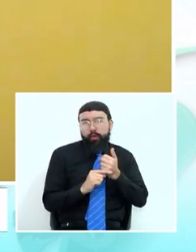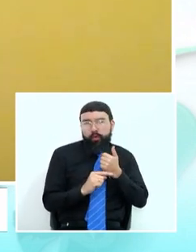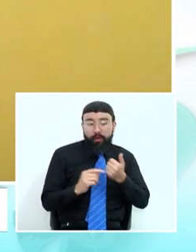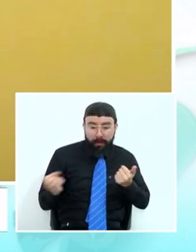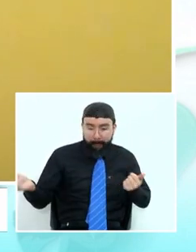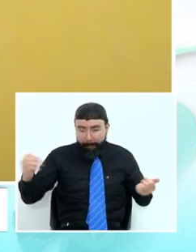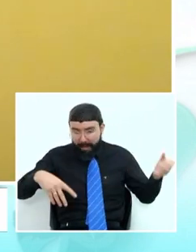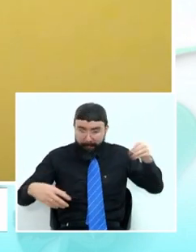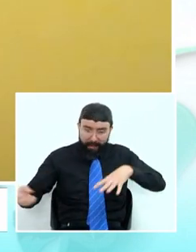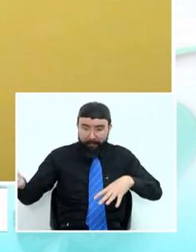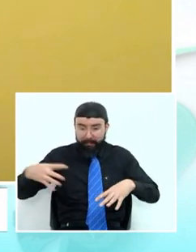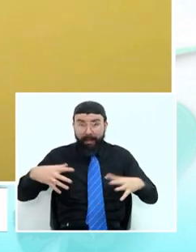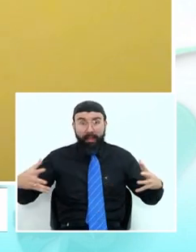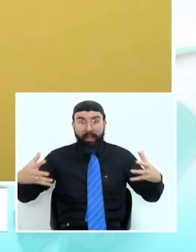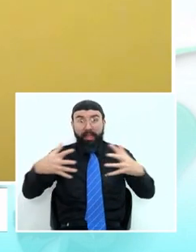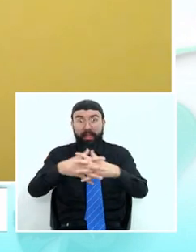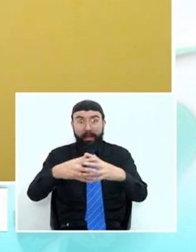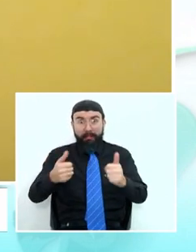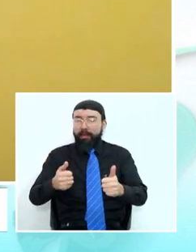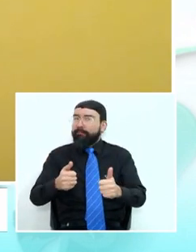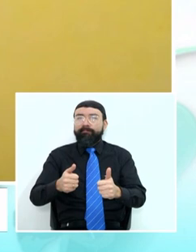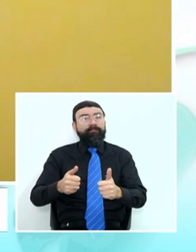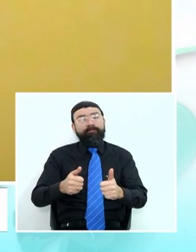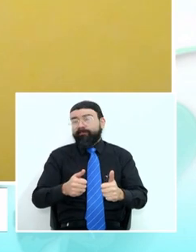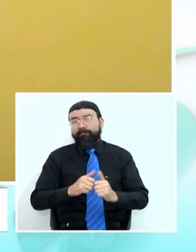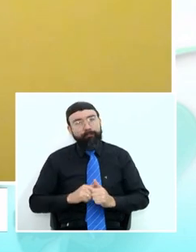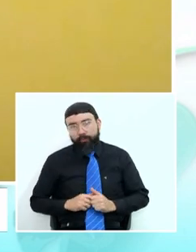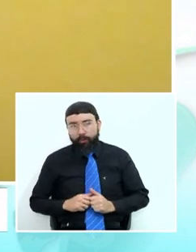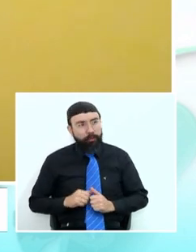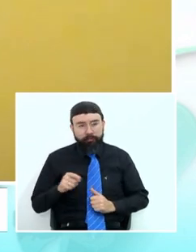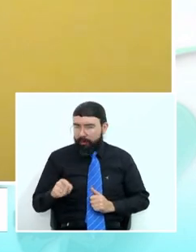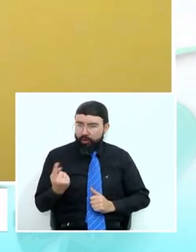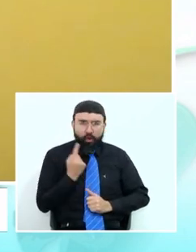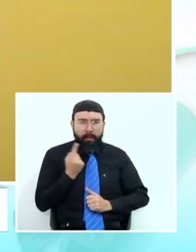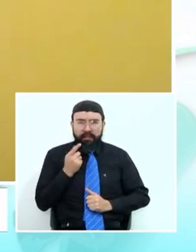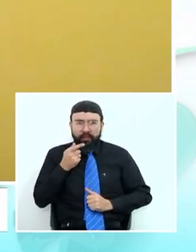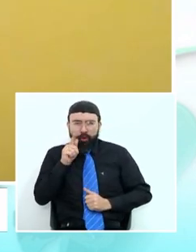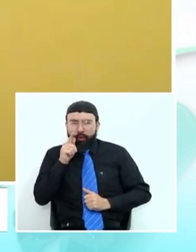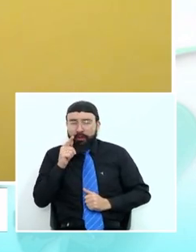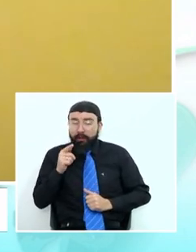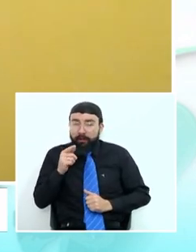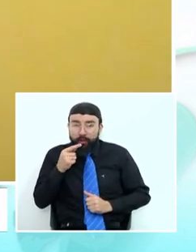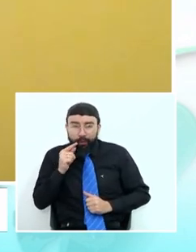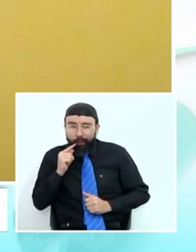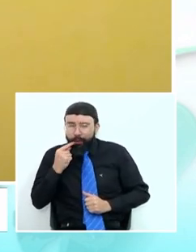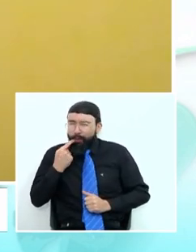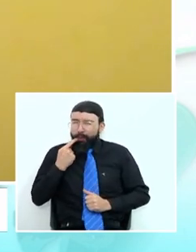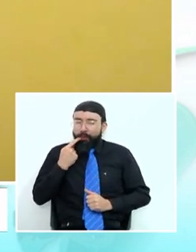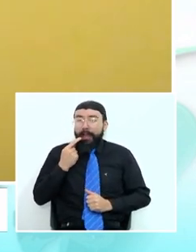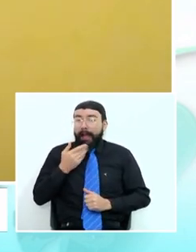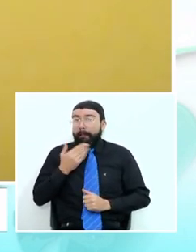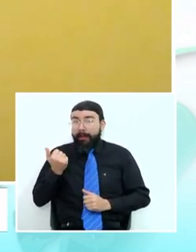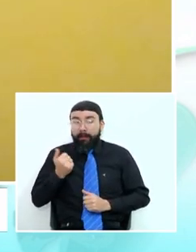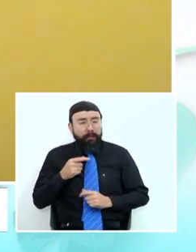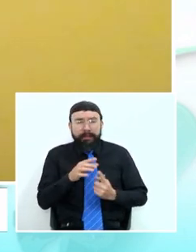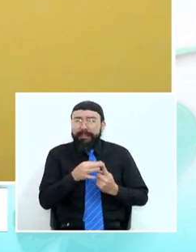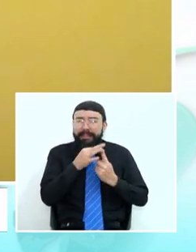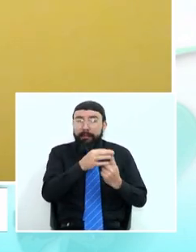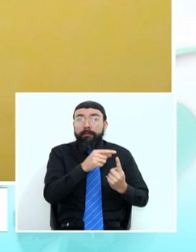no son compatibles. Es decir, hay una sinergia muy mala ahí, y especialmente la zanahoria